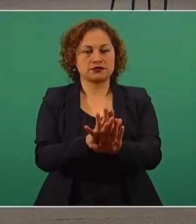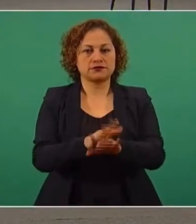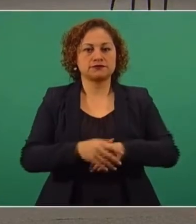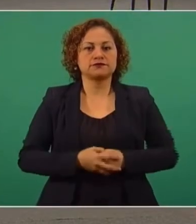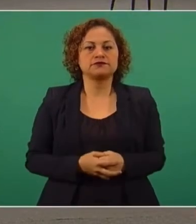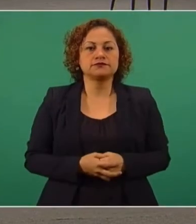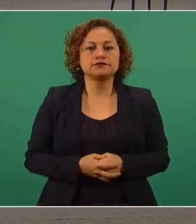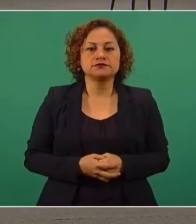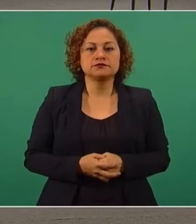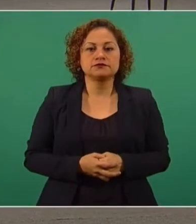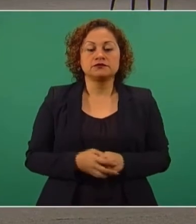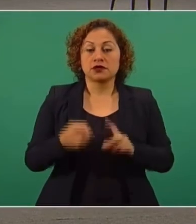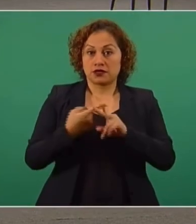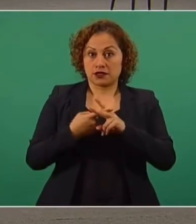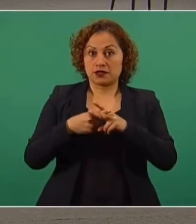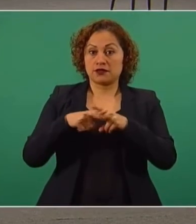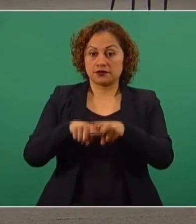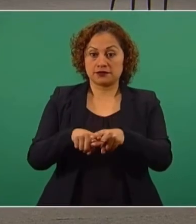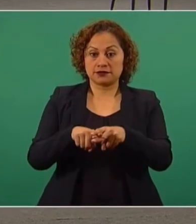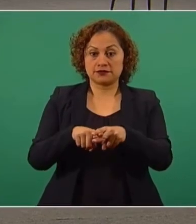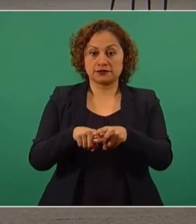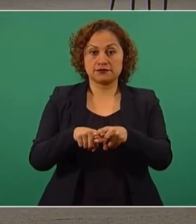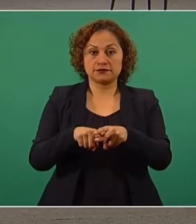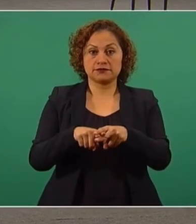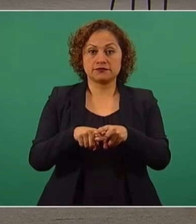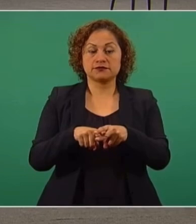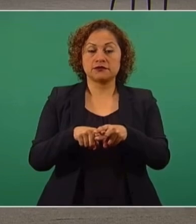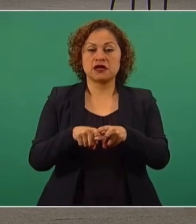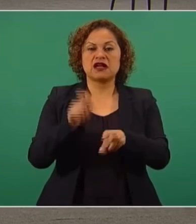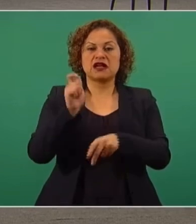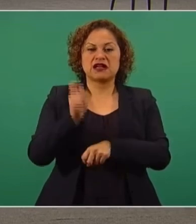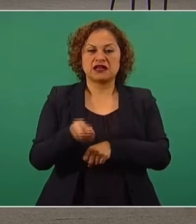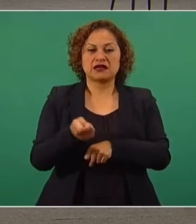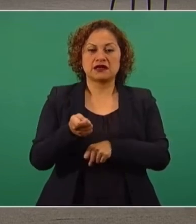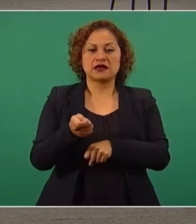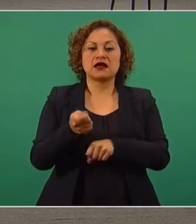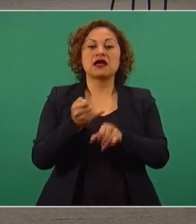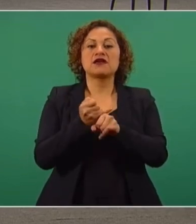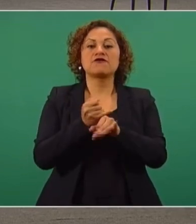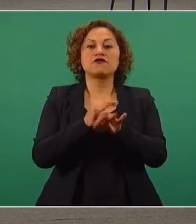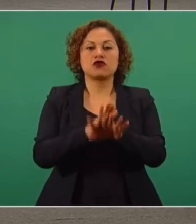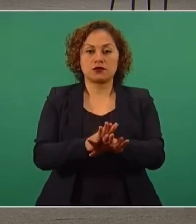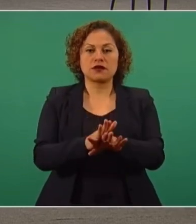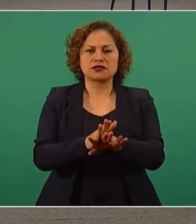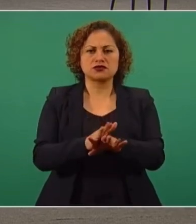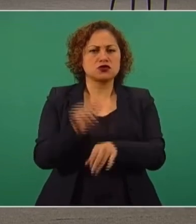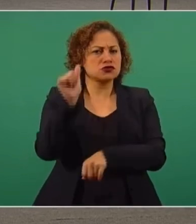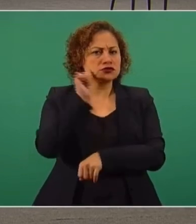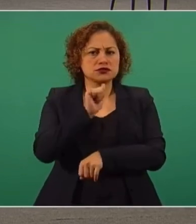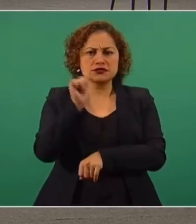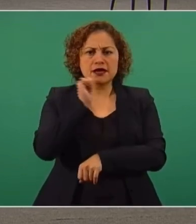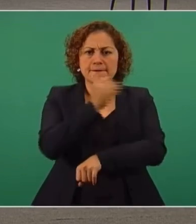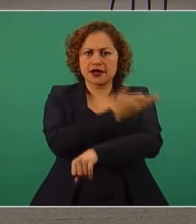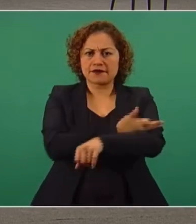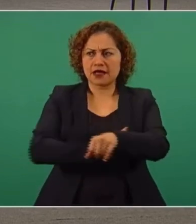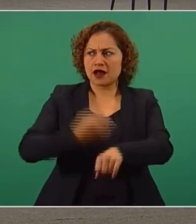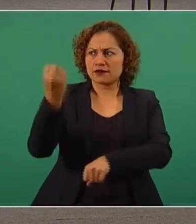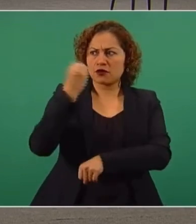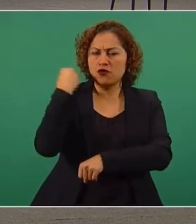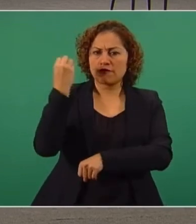iniciar, si son tan amables, aprovechando el informe técnico que damos por las noches